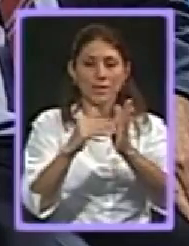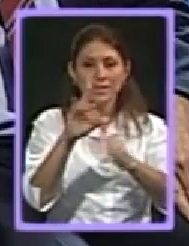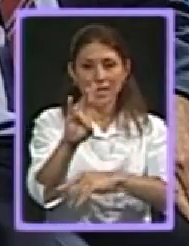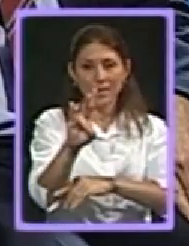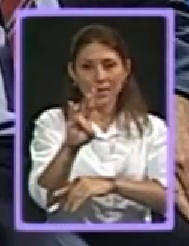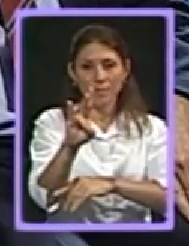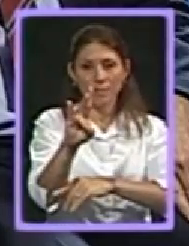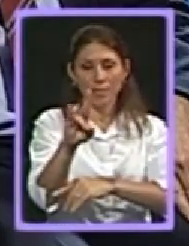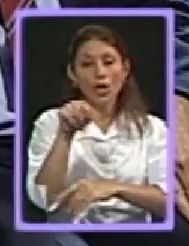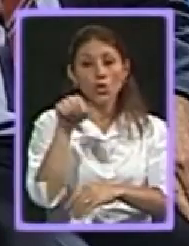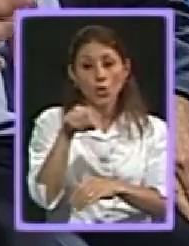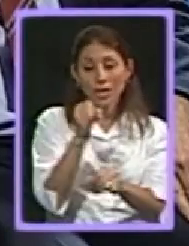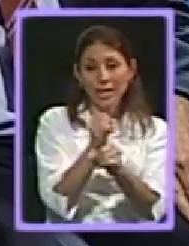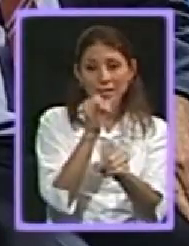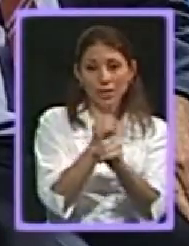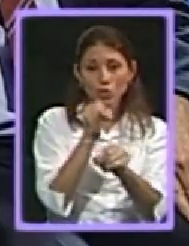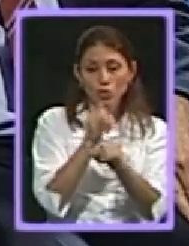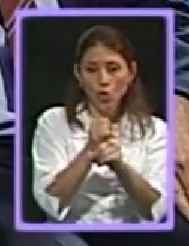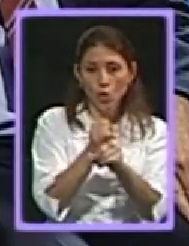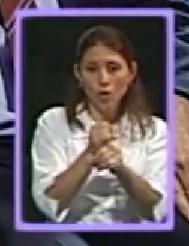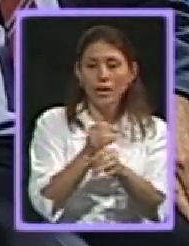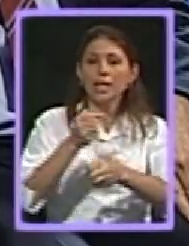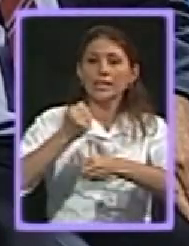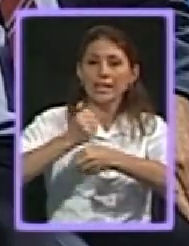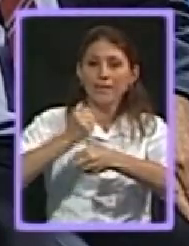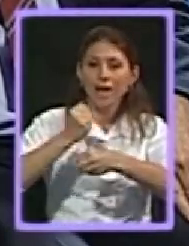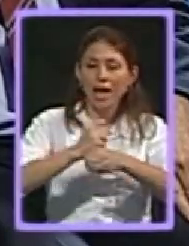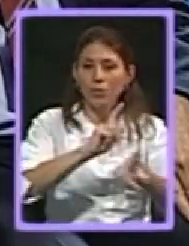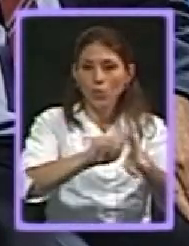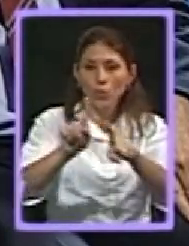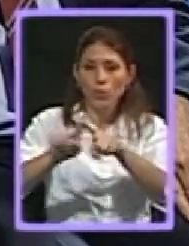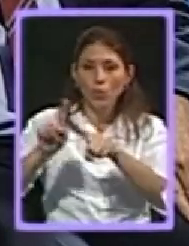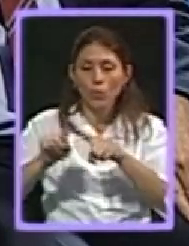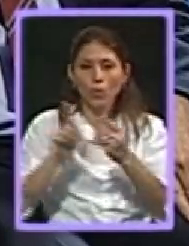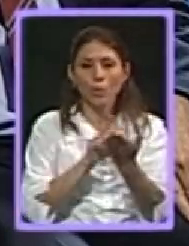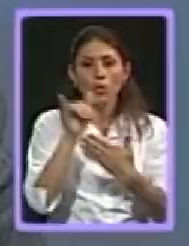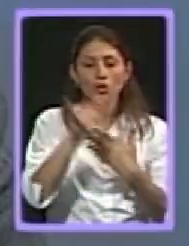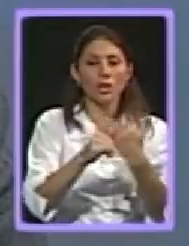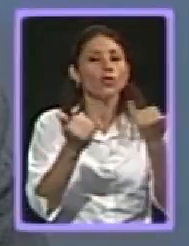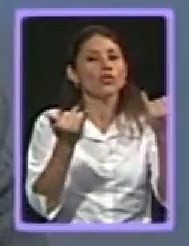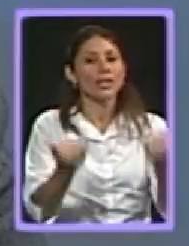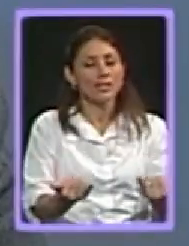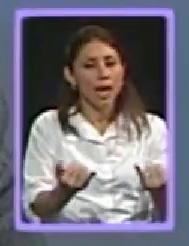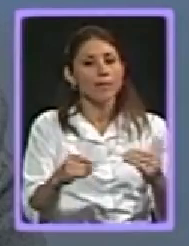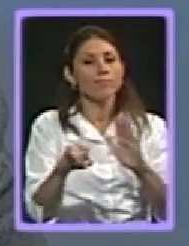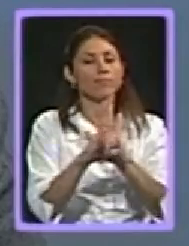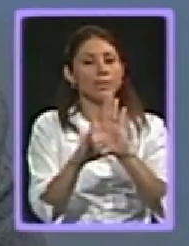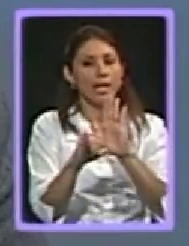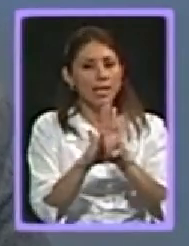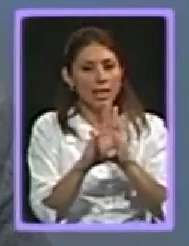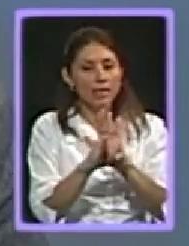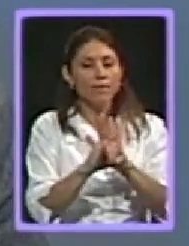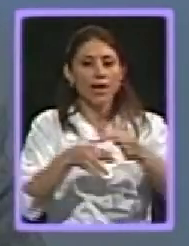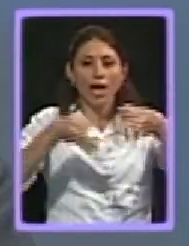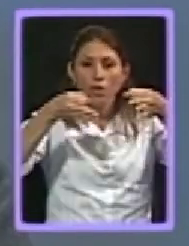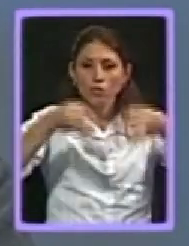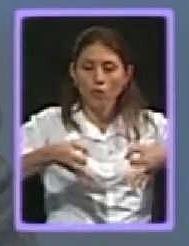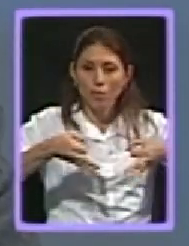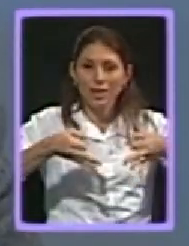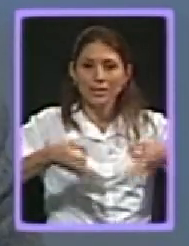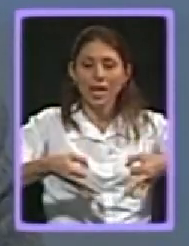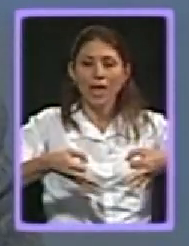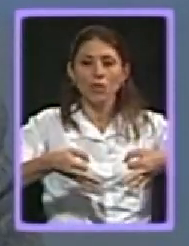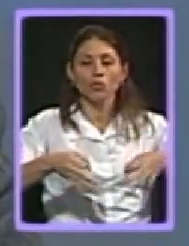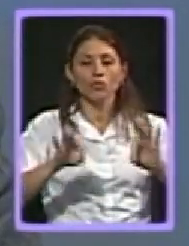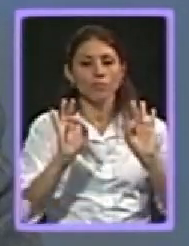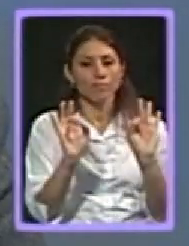institución venía trabajando en una serie de proyectos que ya están identificados, formalizados y